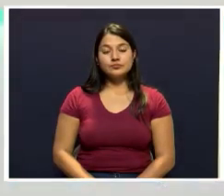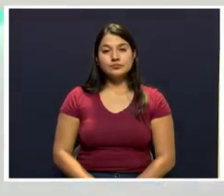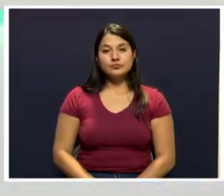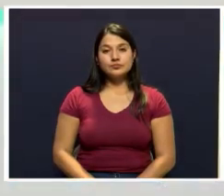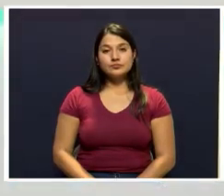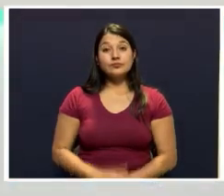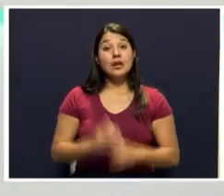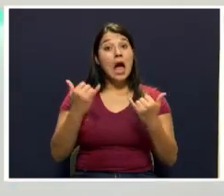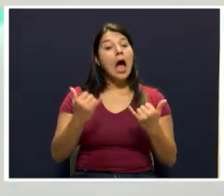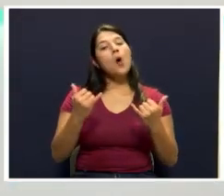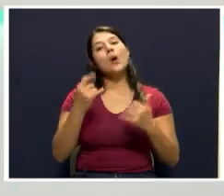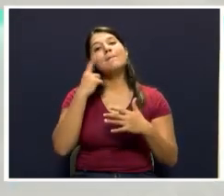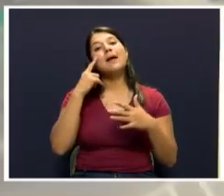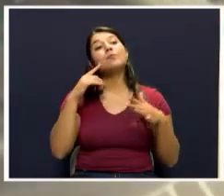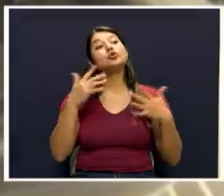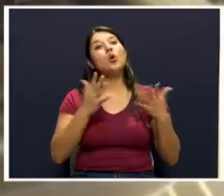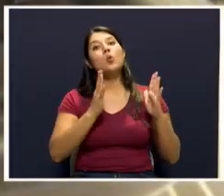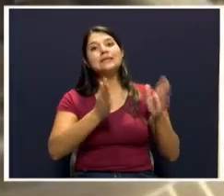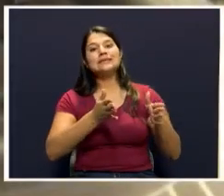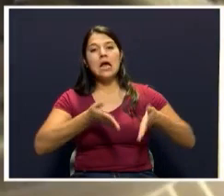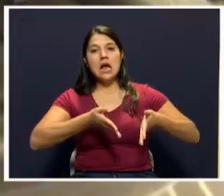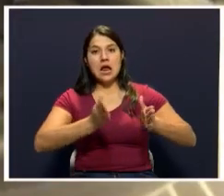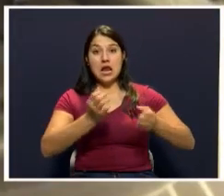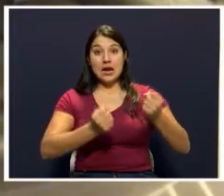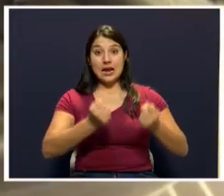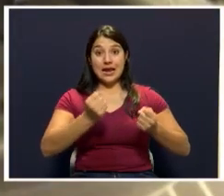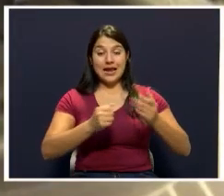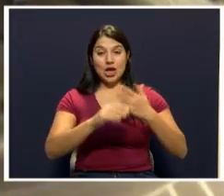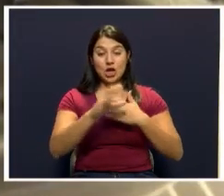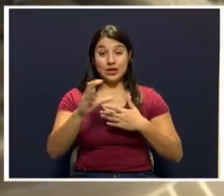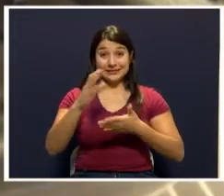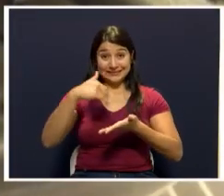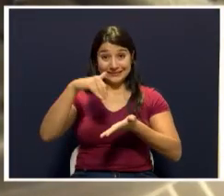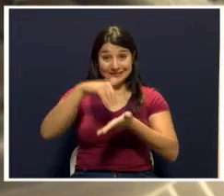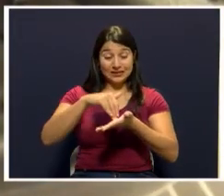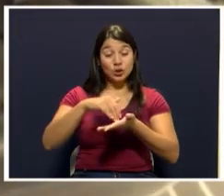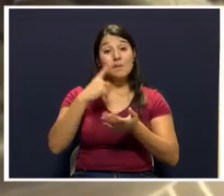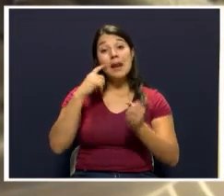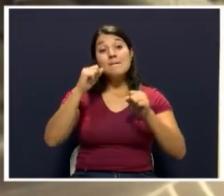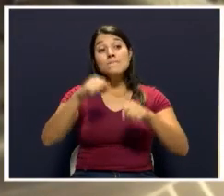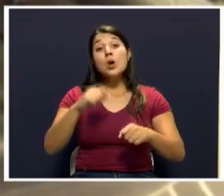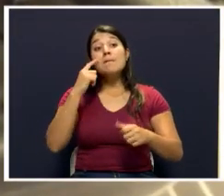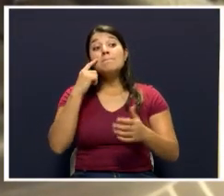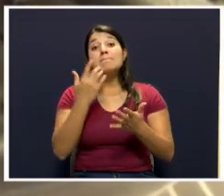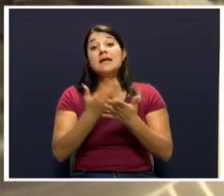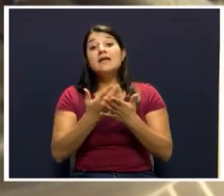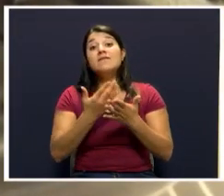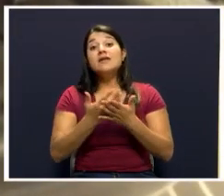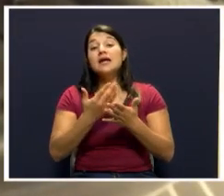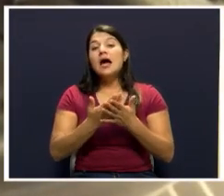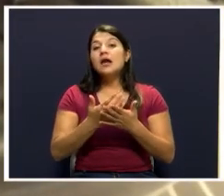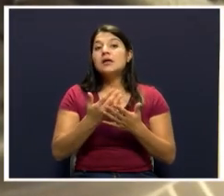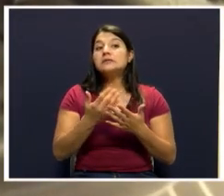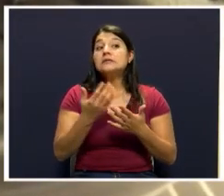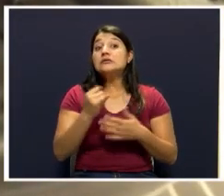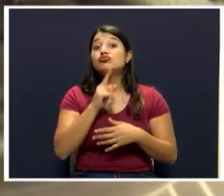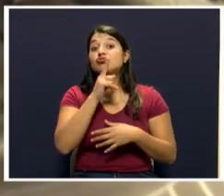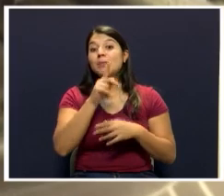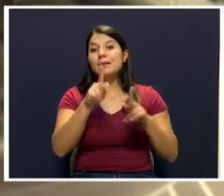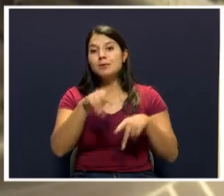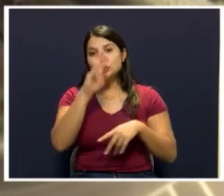Y vamos a hacer un repaso por el estado del tránsito en la capital para verificar cuán potente es el